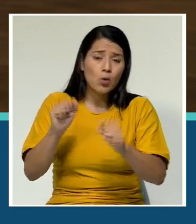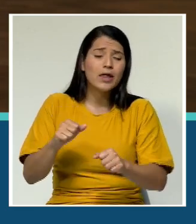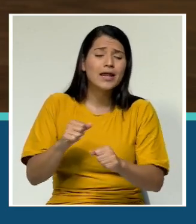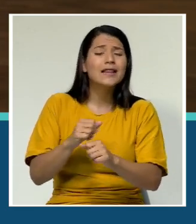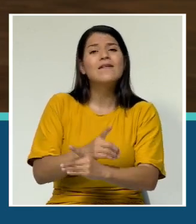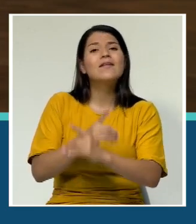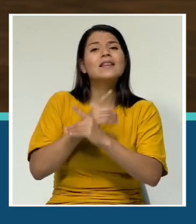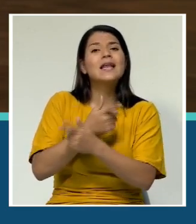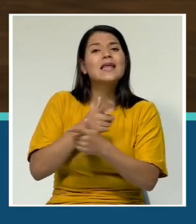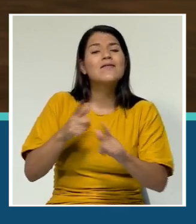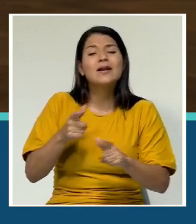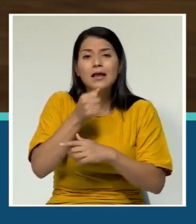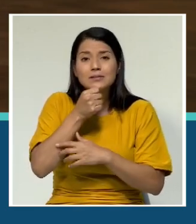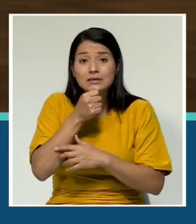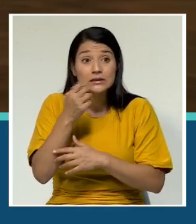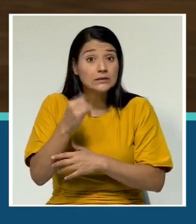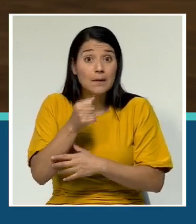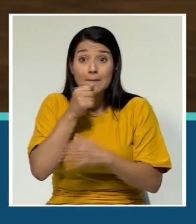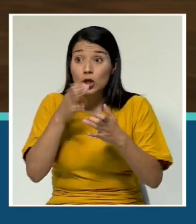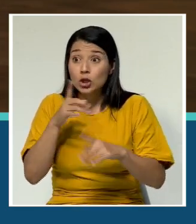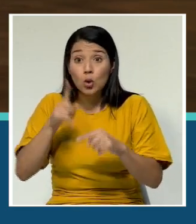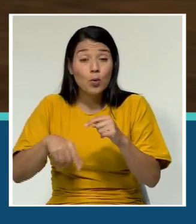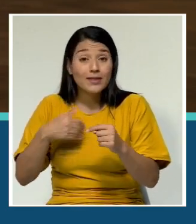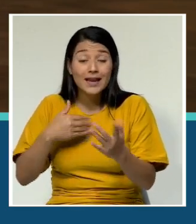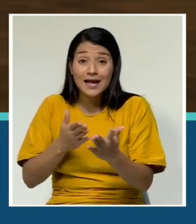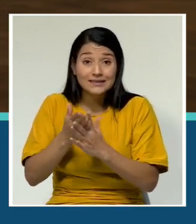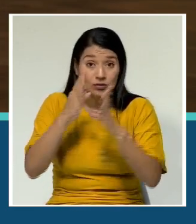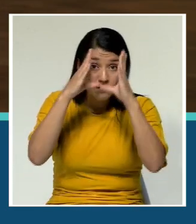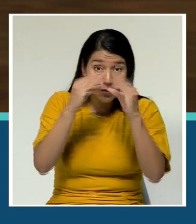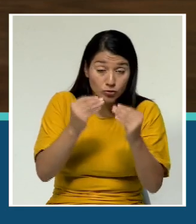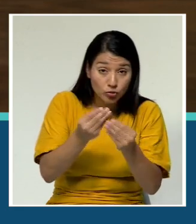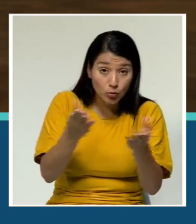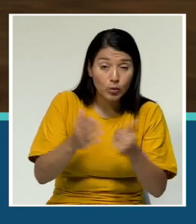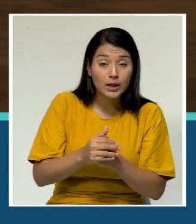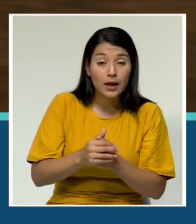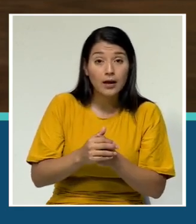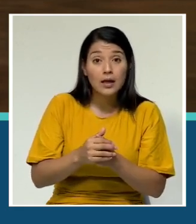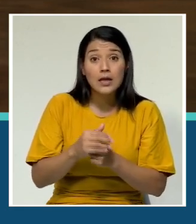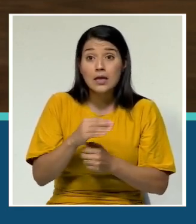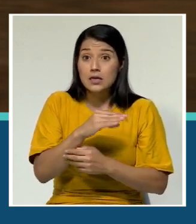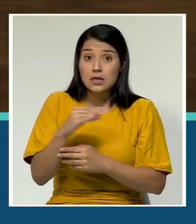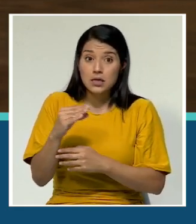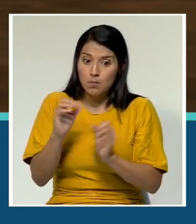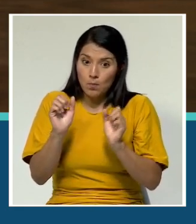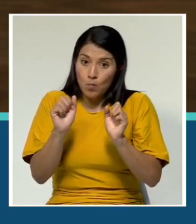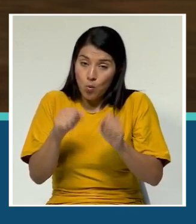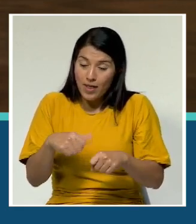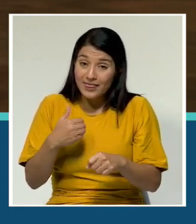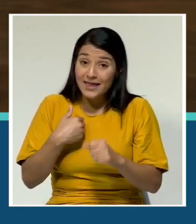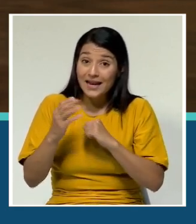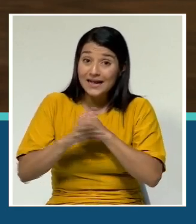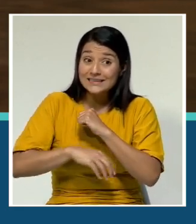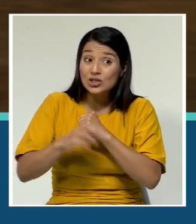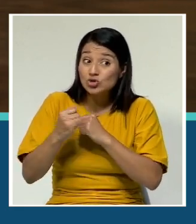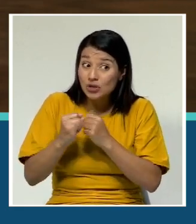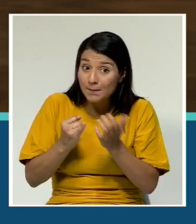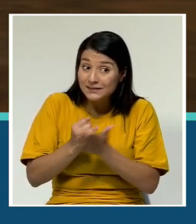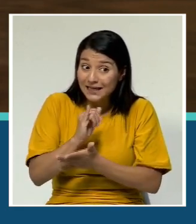ese derecho que tiene la prensa a poder indagar y en defensa de esa libertad de prensa. Si la prensa no puede acceder a información